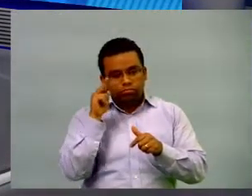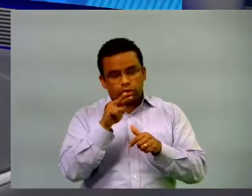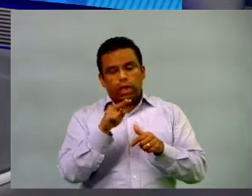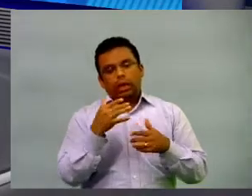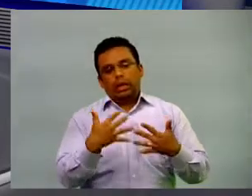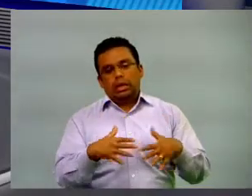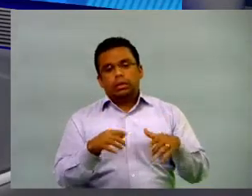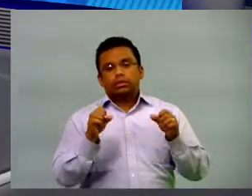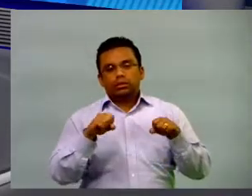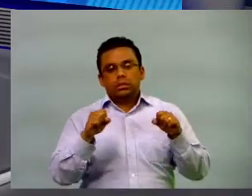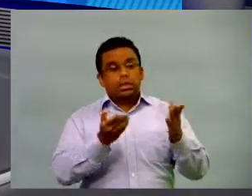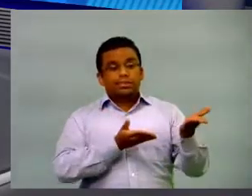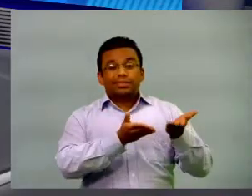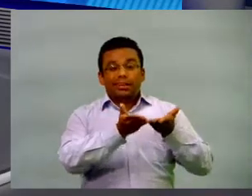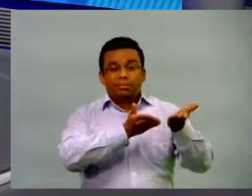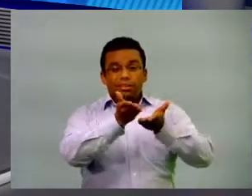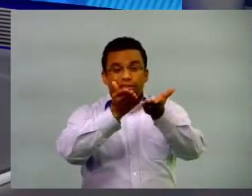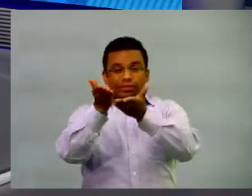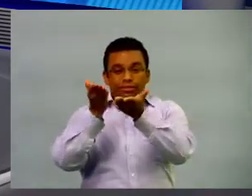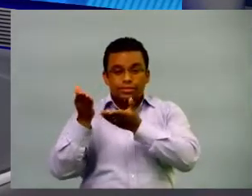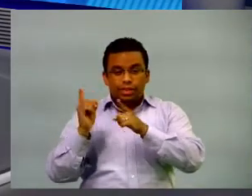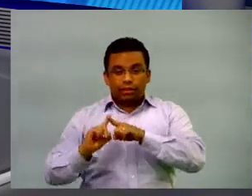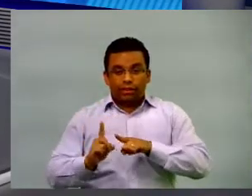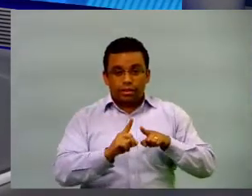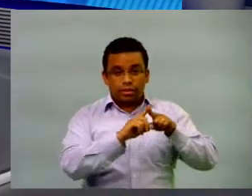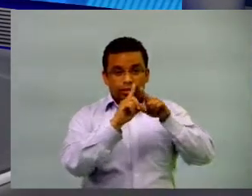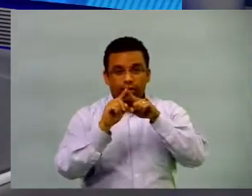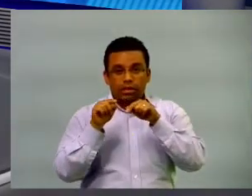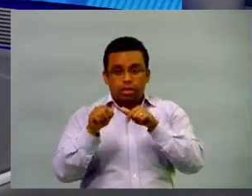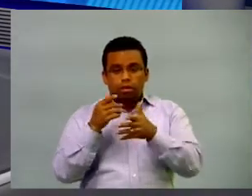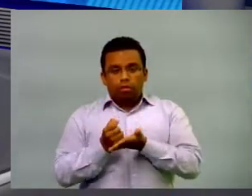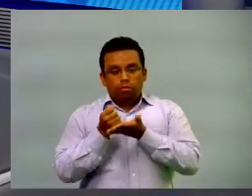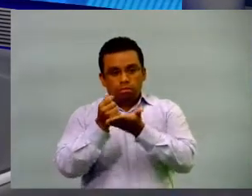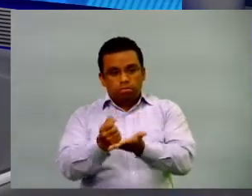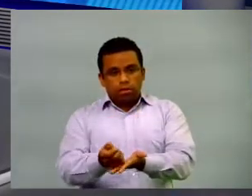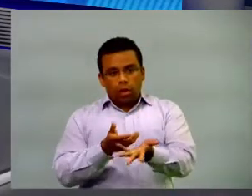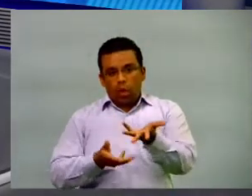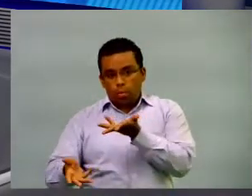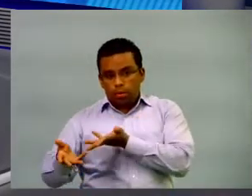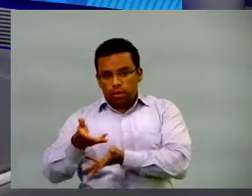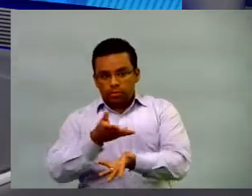servicios orientados a